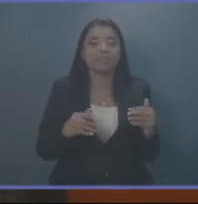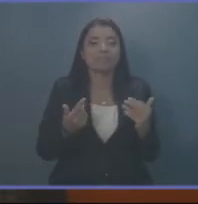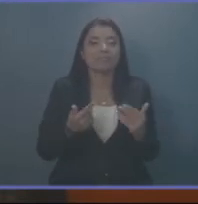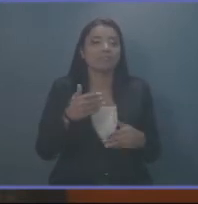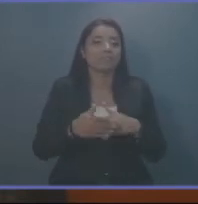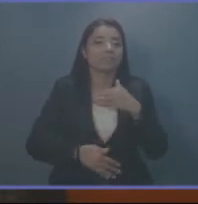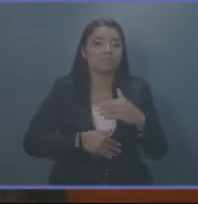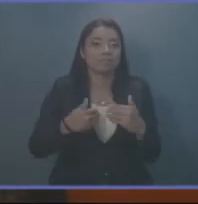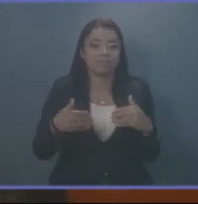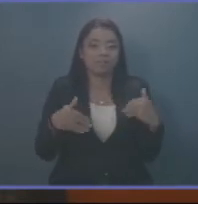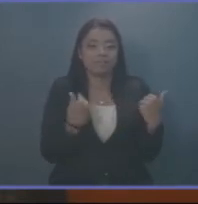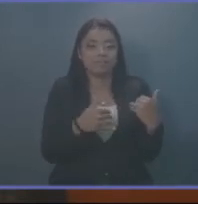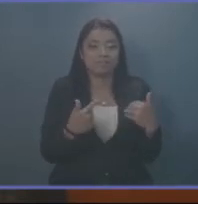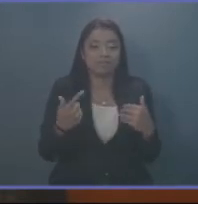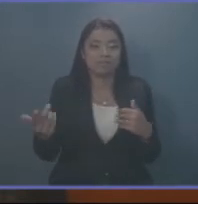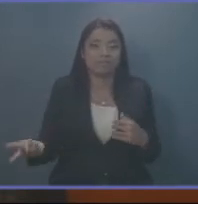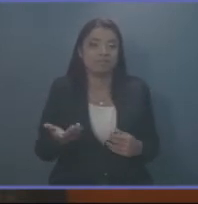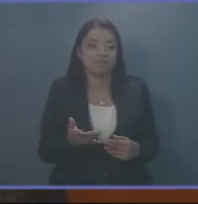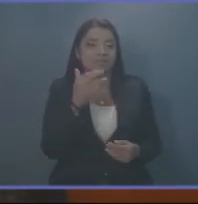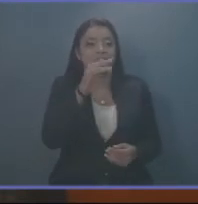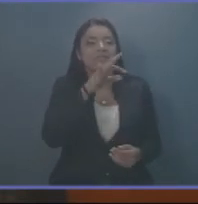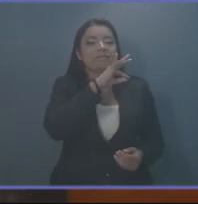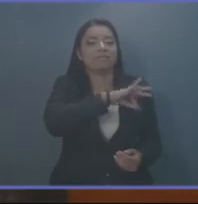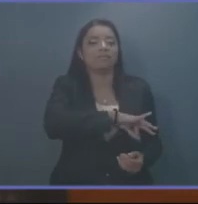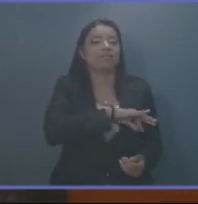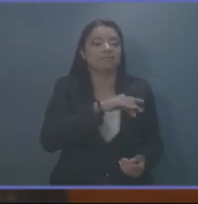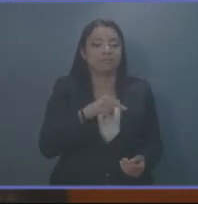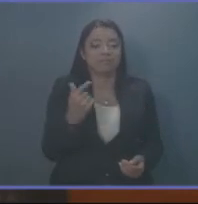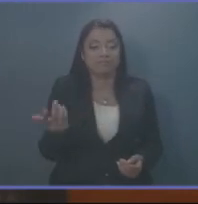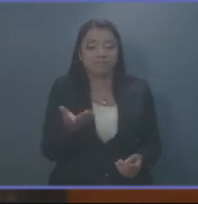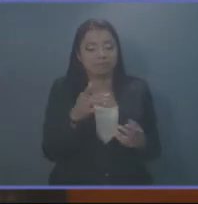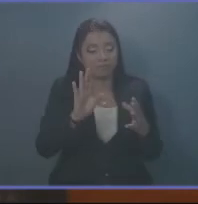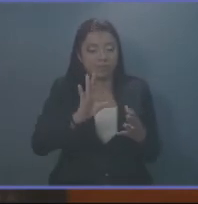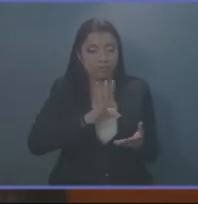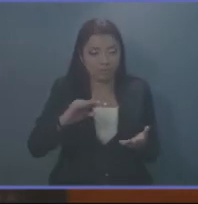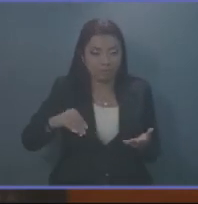gestión y todos los proyectos de ley también que sean de beneficio para ustedes y su familia. Muchísimas gracias.